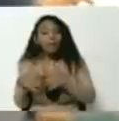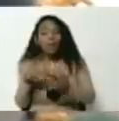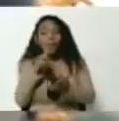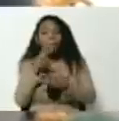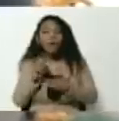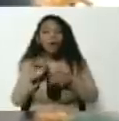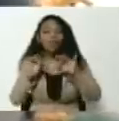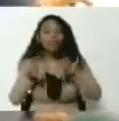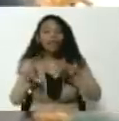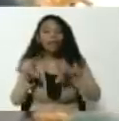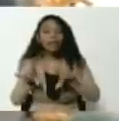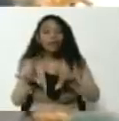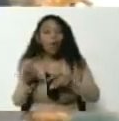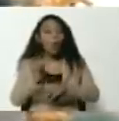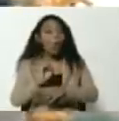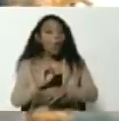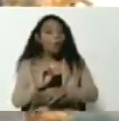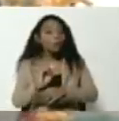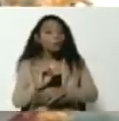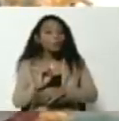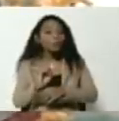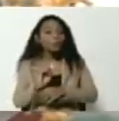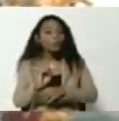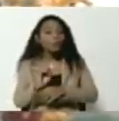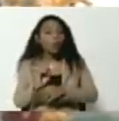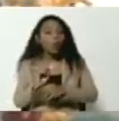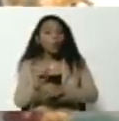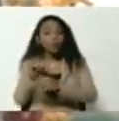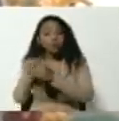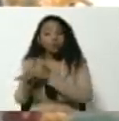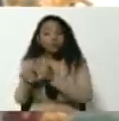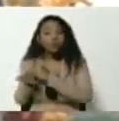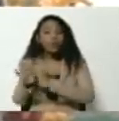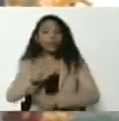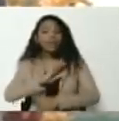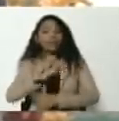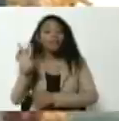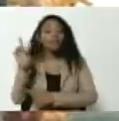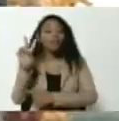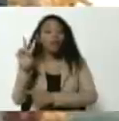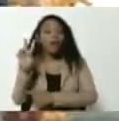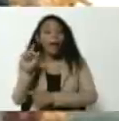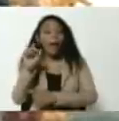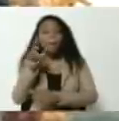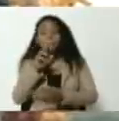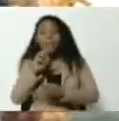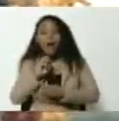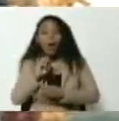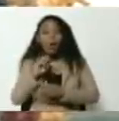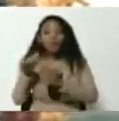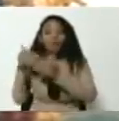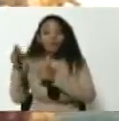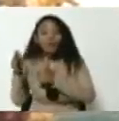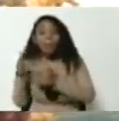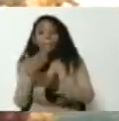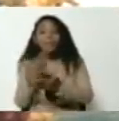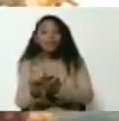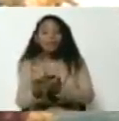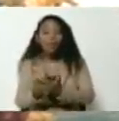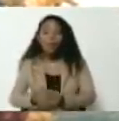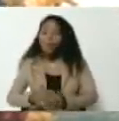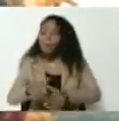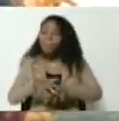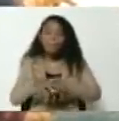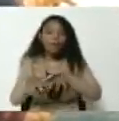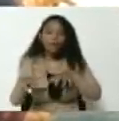Inglaterra, o con los depósitos que tiene Venezuela en bancos extranjeros. Así que pedimos la mayor colaboración